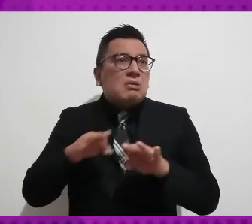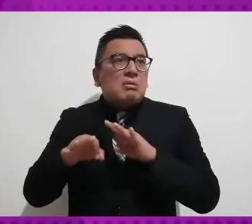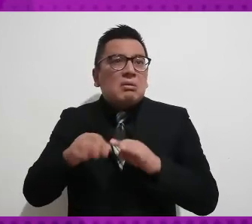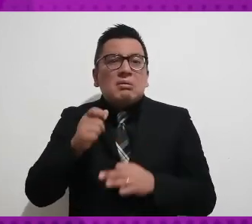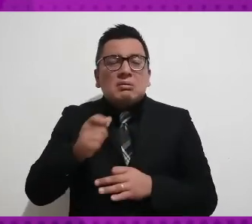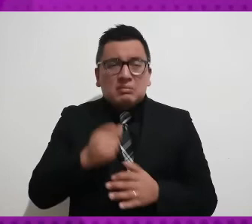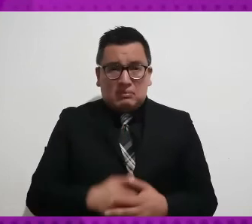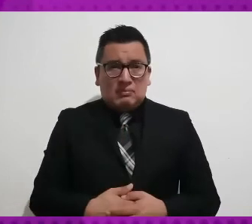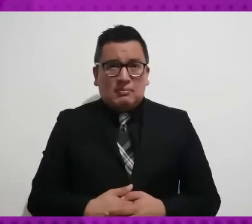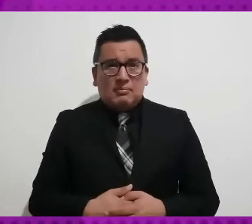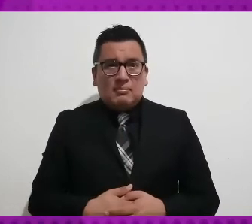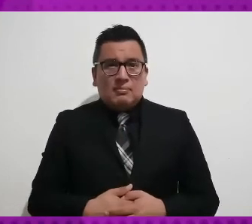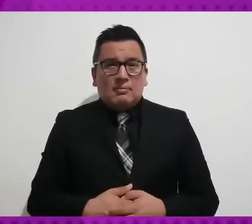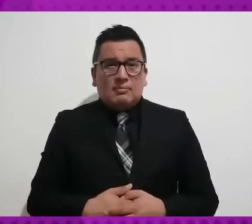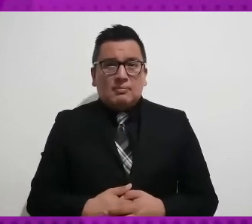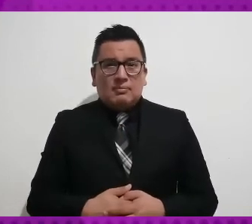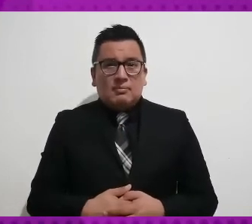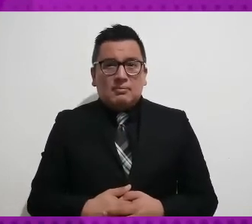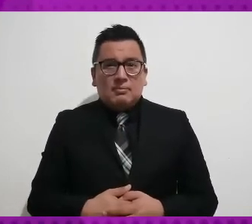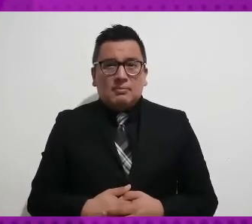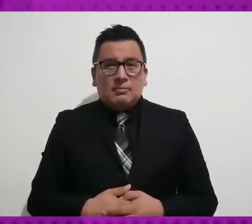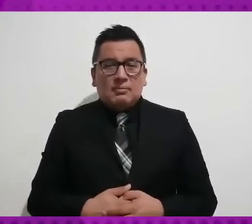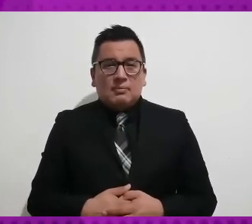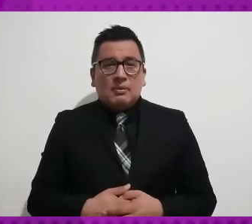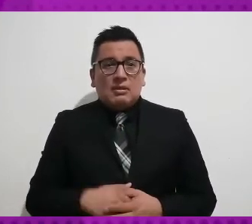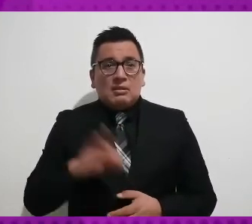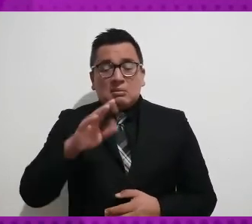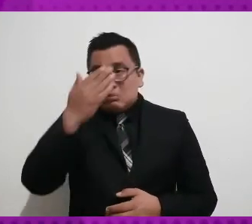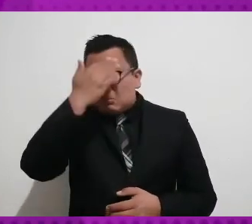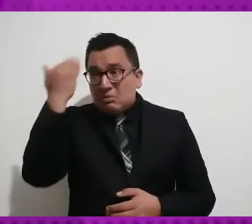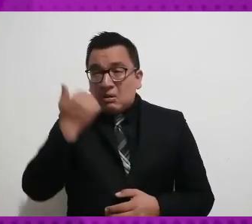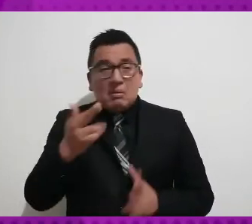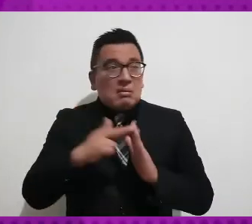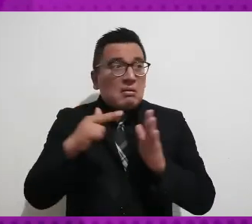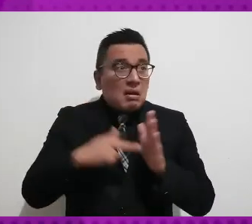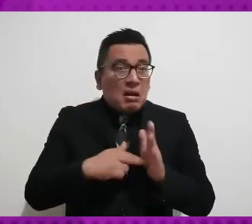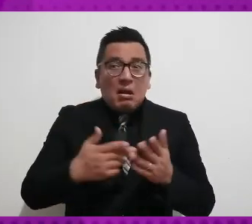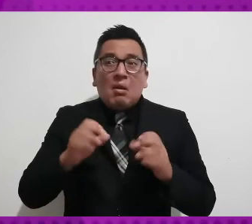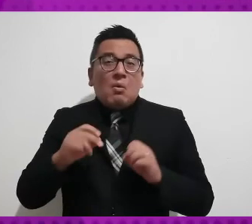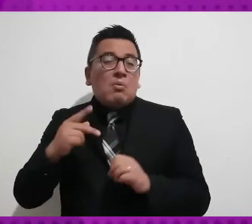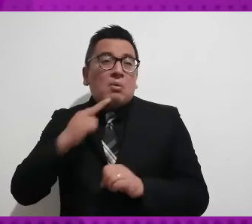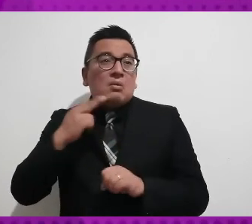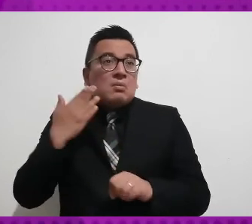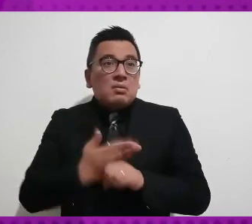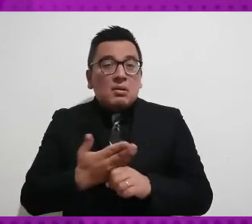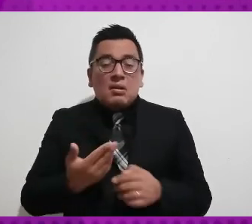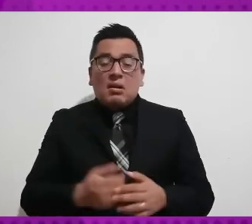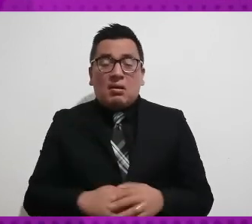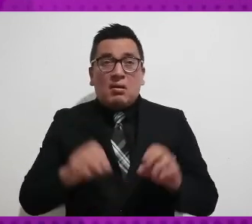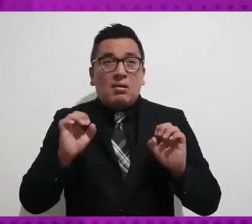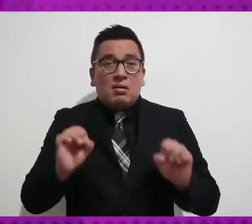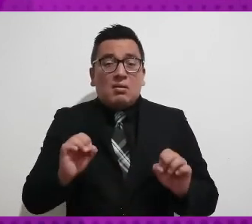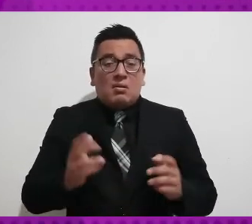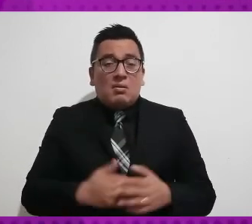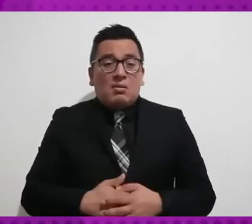están buscando. No tienen idea del marco jurídico que lo regula, no tienen idea de las responsabilidades que implica, no tienen